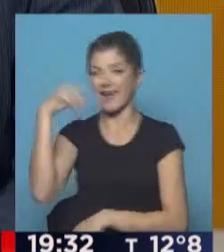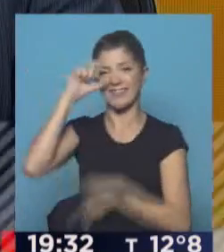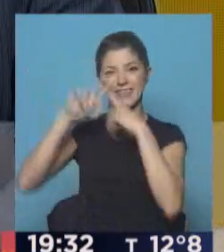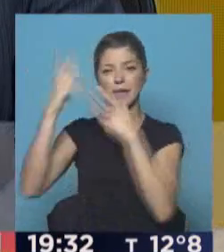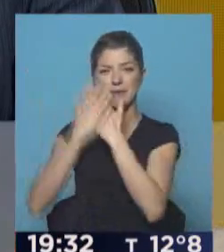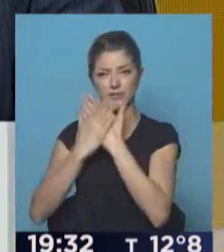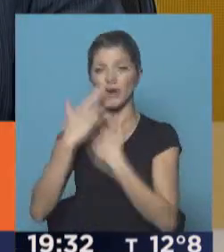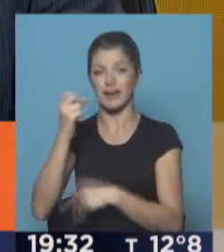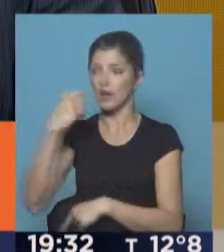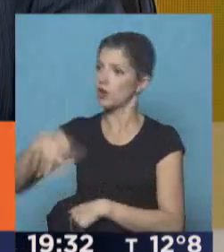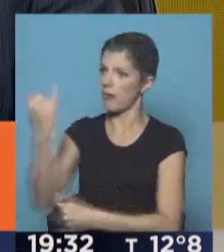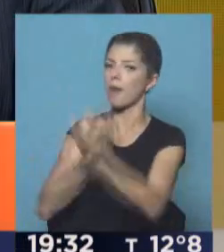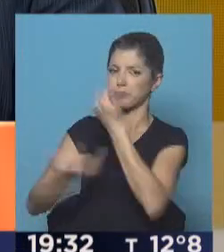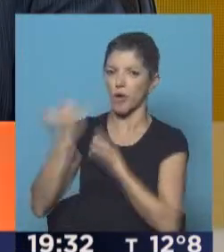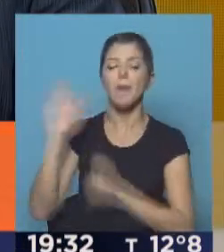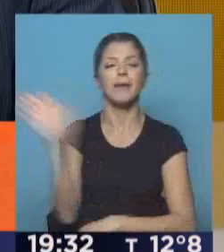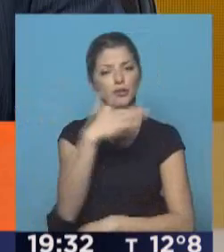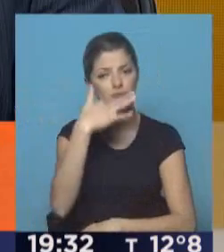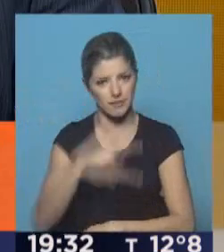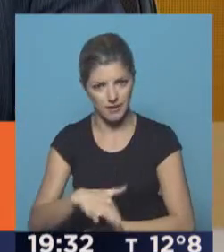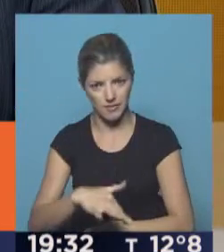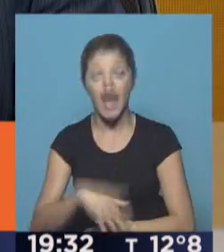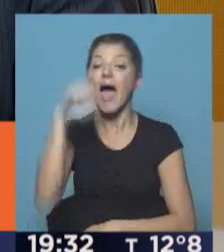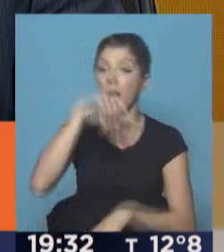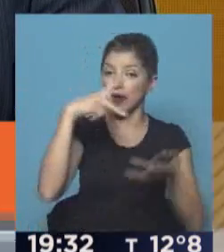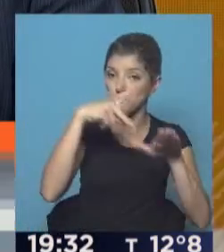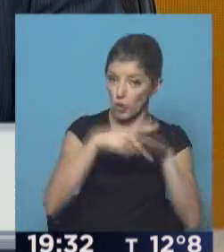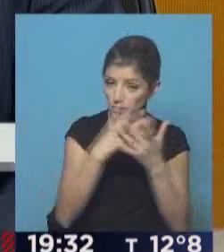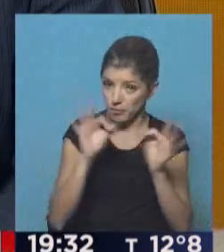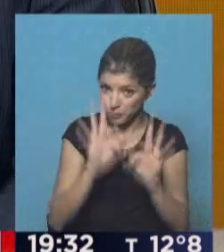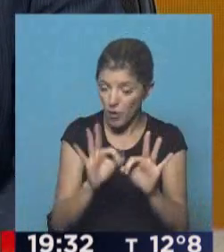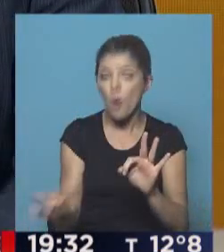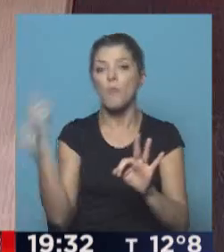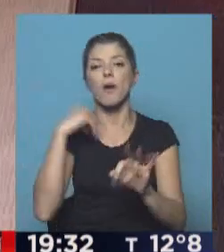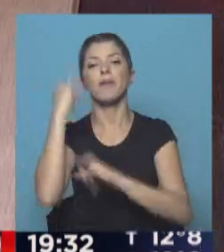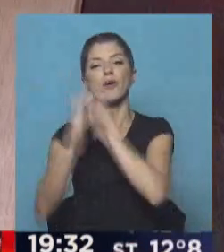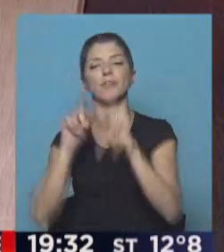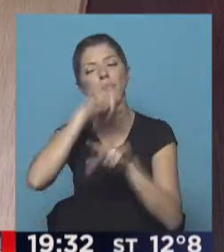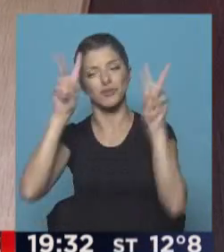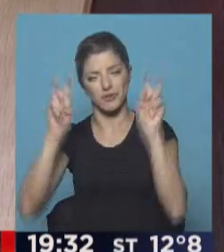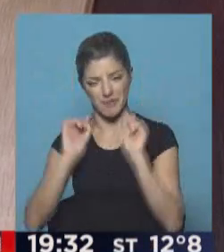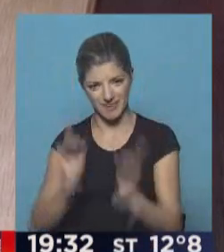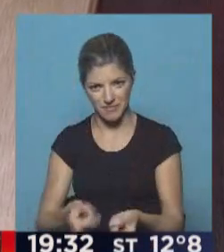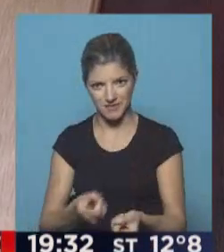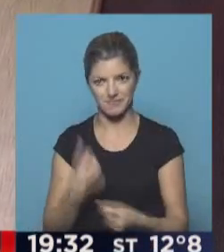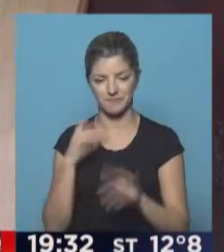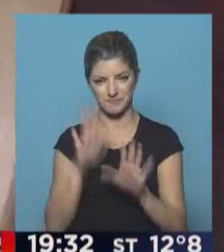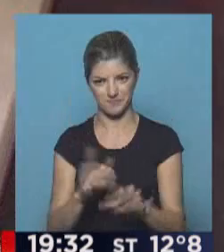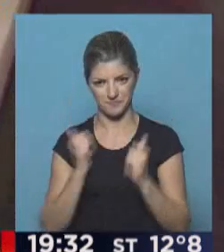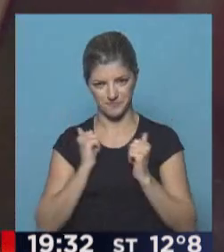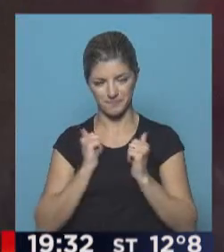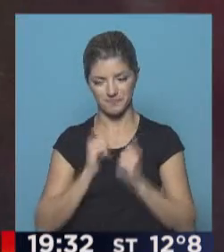todo lo que necesita saber el usuario. Y también, después de una breve pausa, vamos a tener resumen del resto de los temas del día. Los esperamos en un ratito.